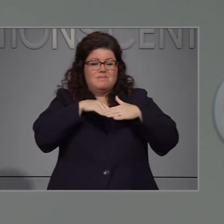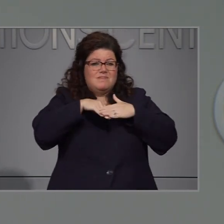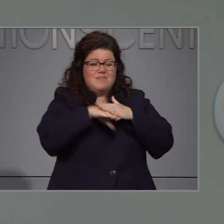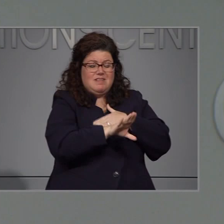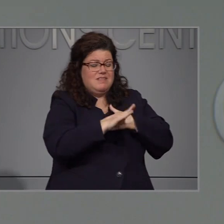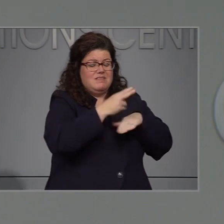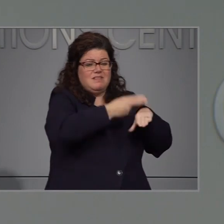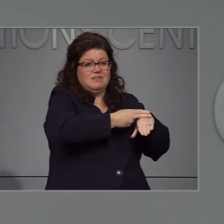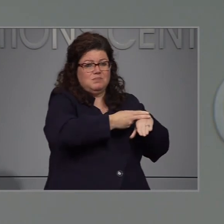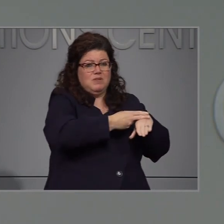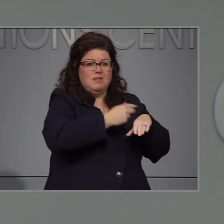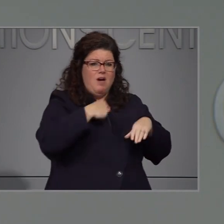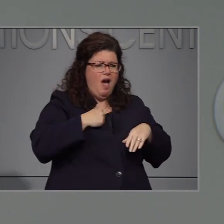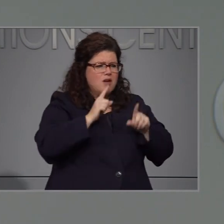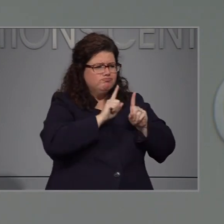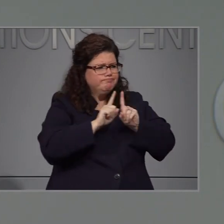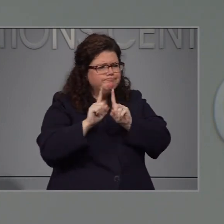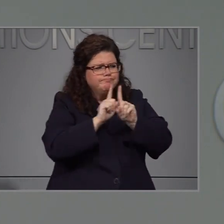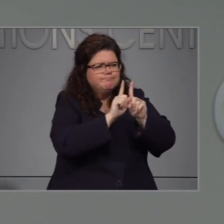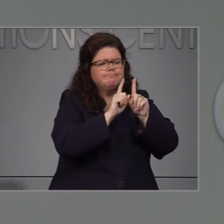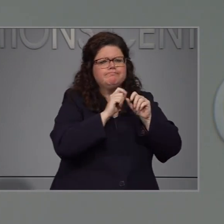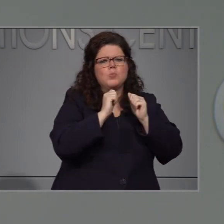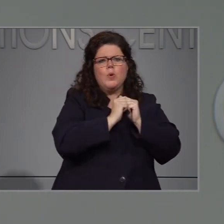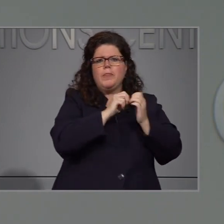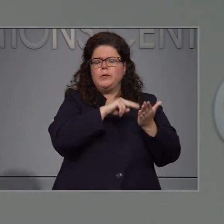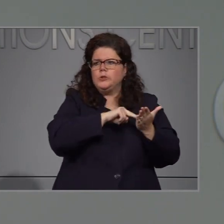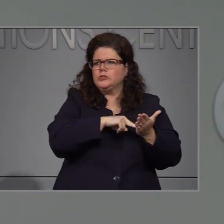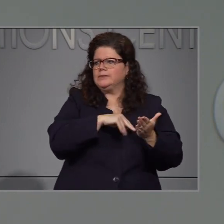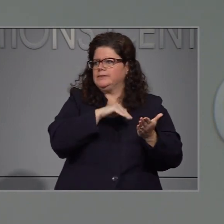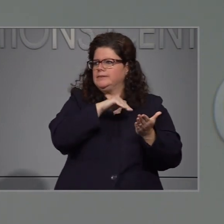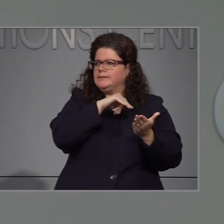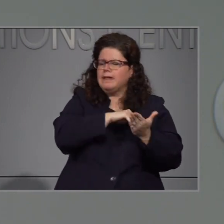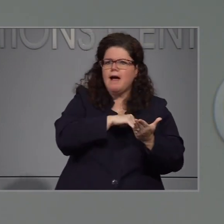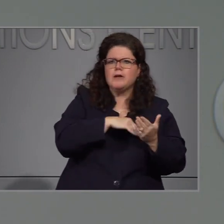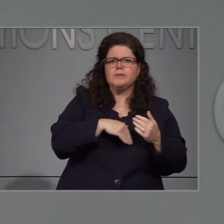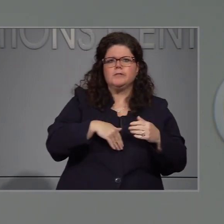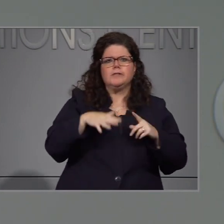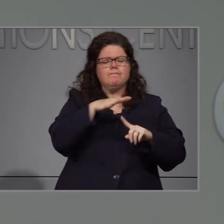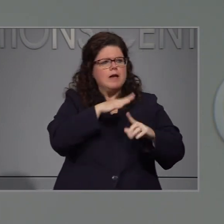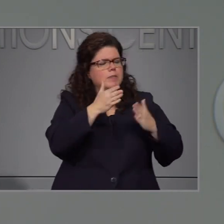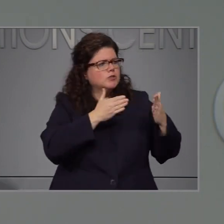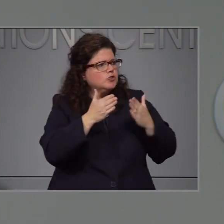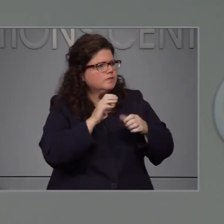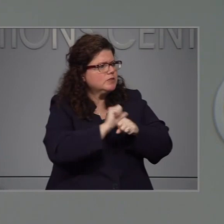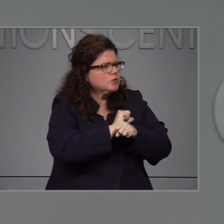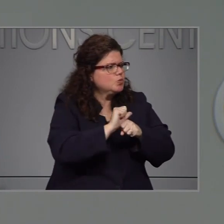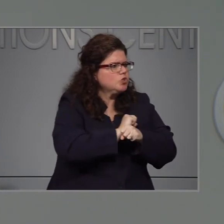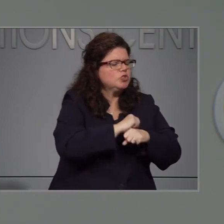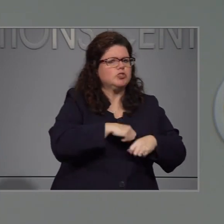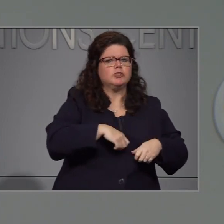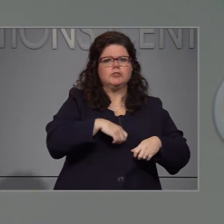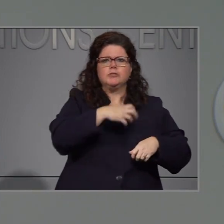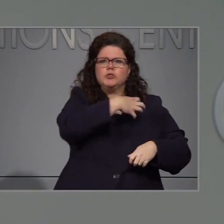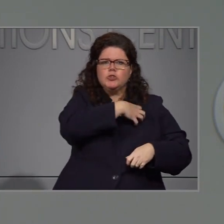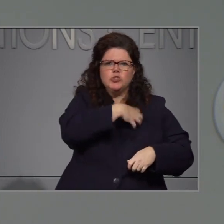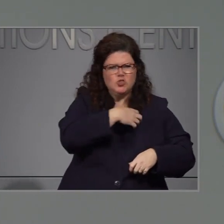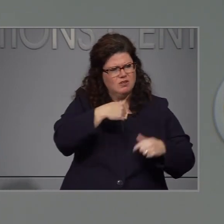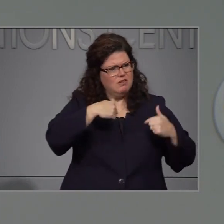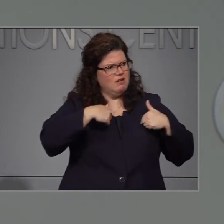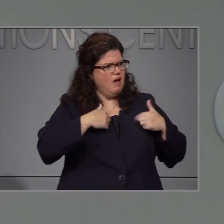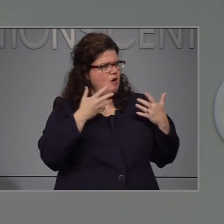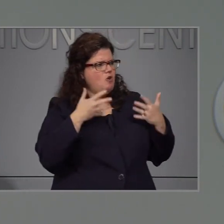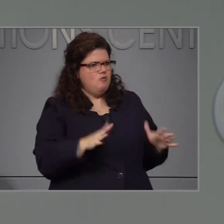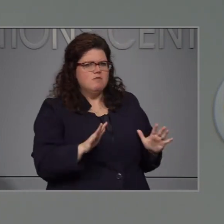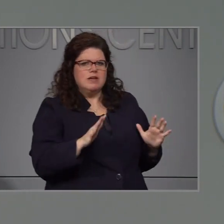los pasillos de nuestros doctores extraordinarios, nuestras enfermeras, terapeutas respiratorios, trabajadores ambientales